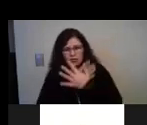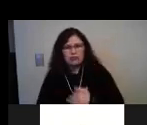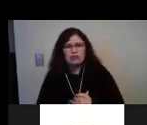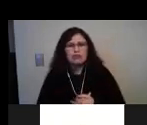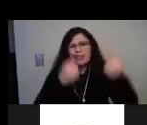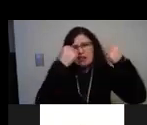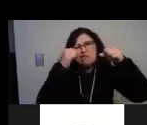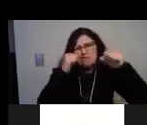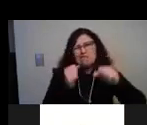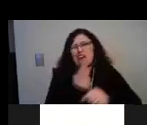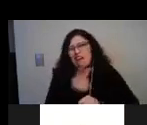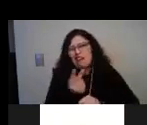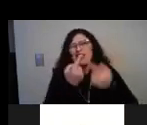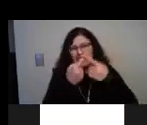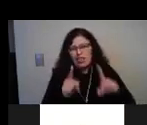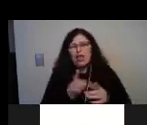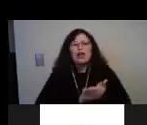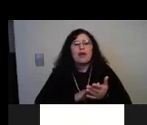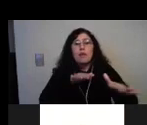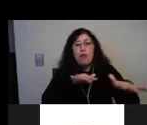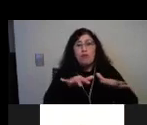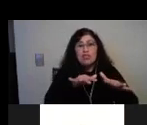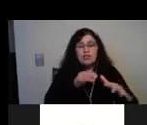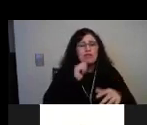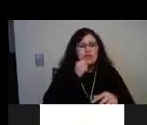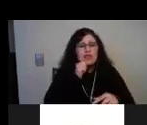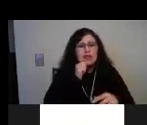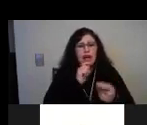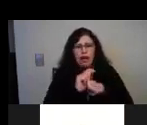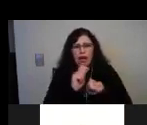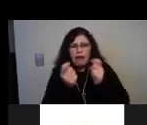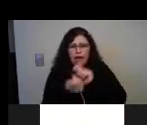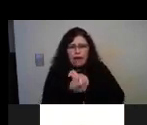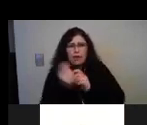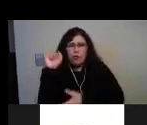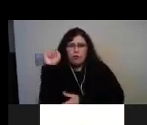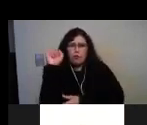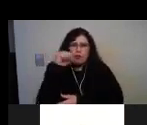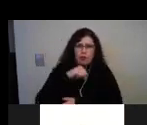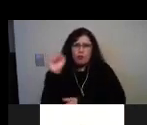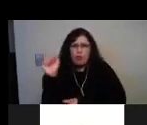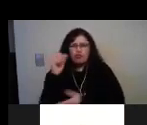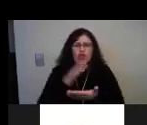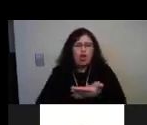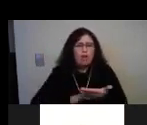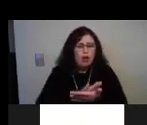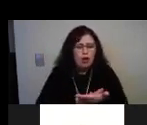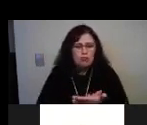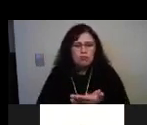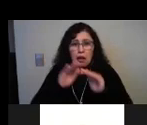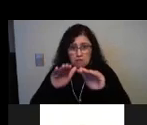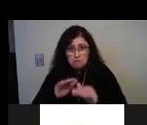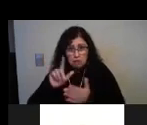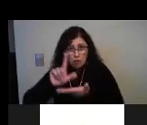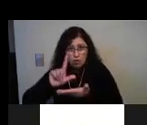¿ya? Y la movilización significa un cambio de posición, ¿ya? De una persona en un mismo lugar, ¿cierto?